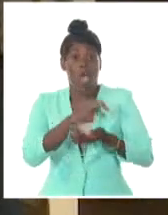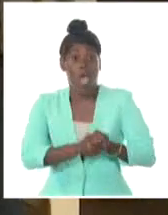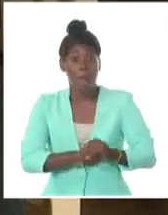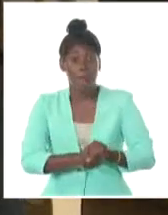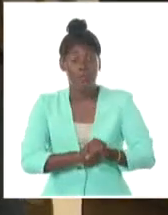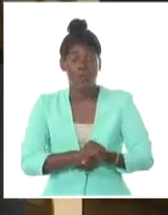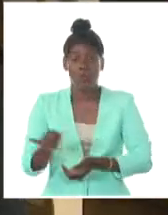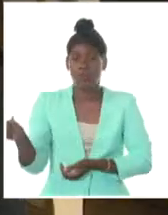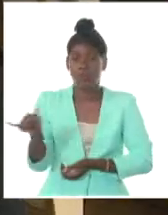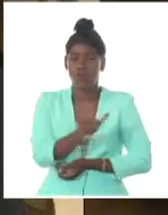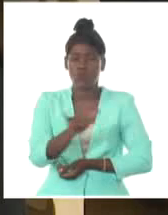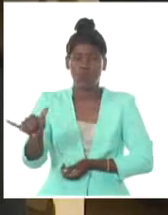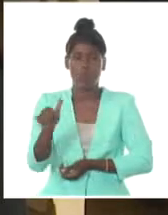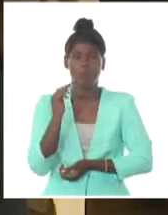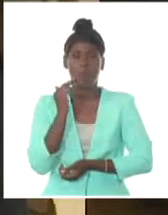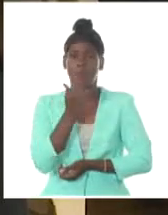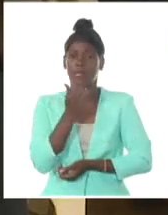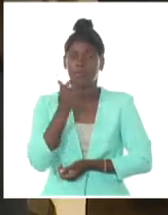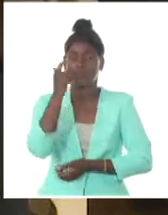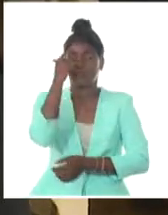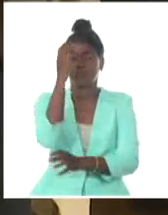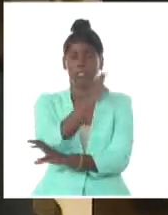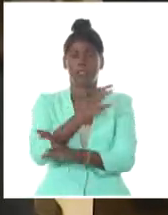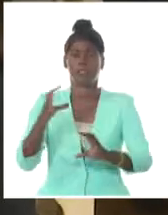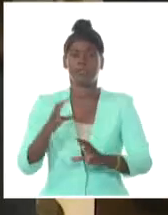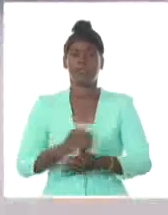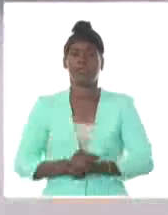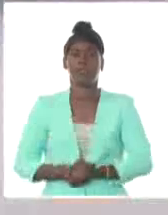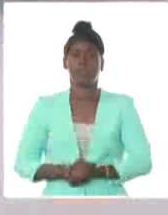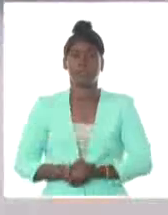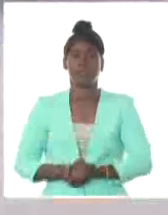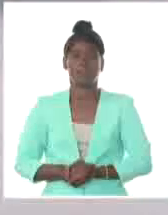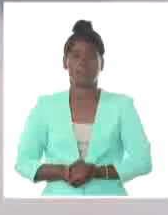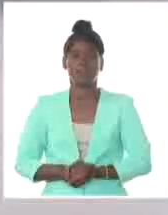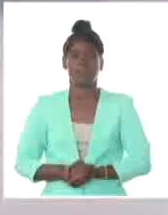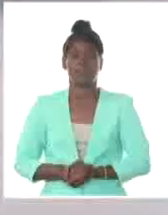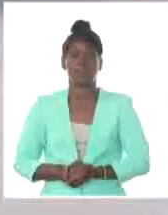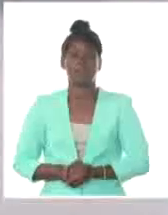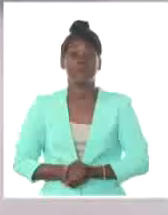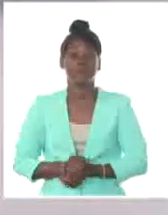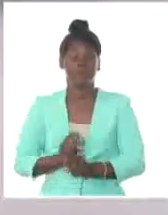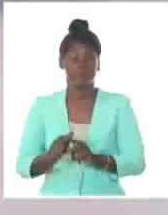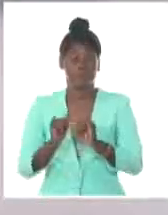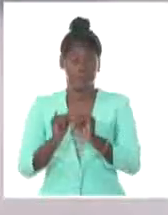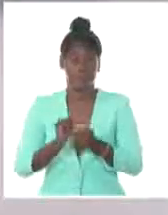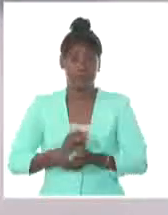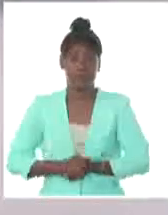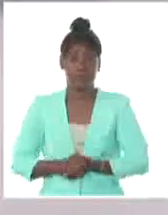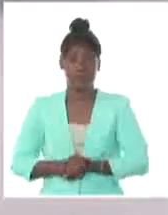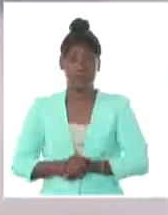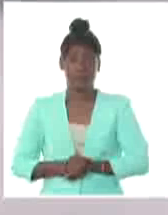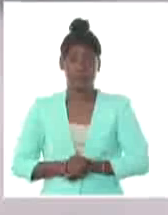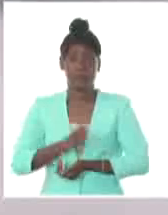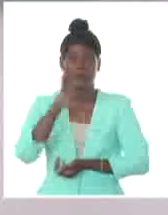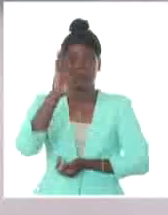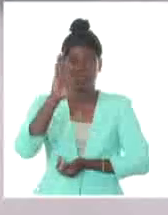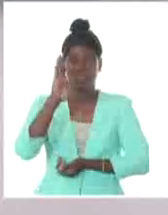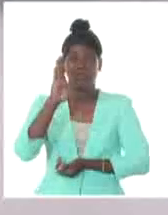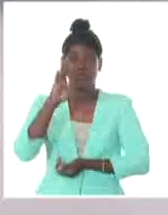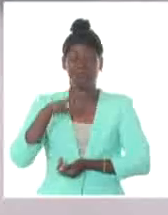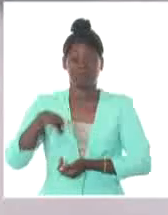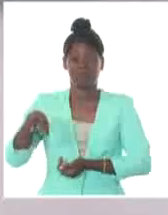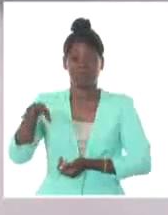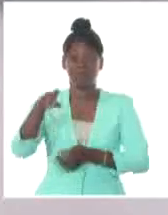Jenny Fleites, Sistema Informativo de la Televisión Cubana. La edición 31 del Festival Mejunje Teatral